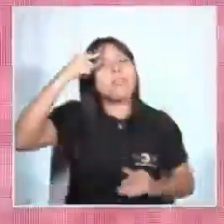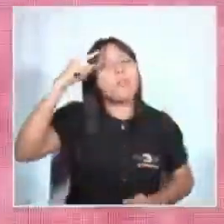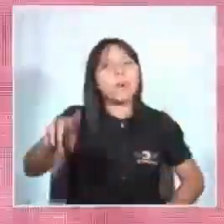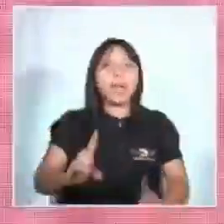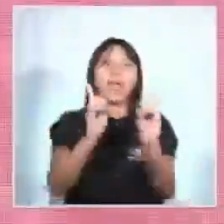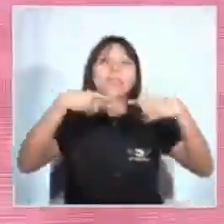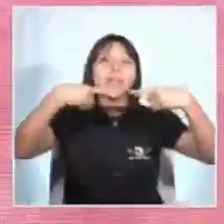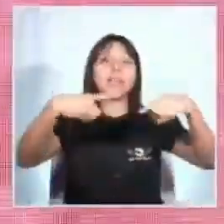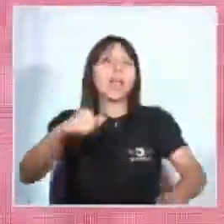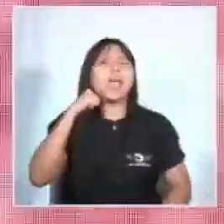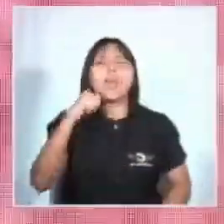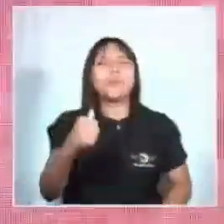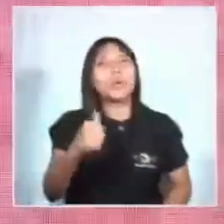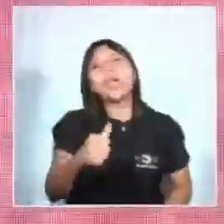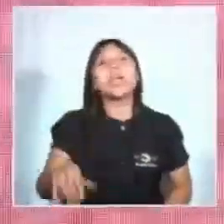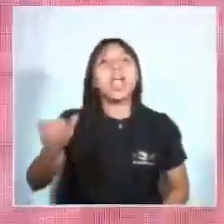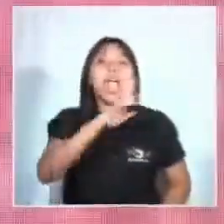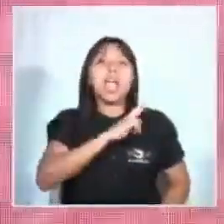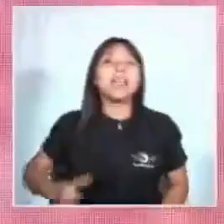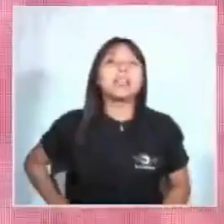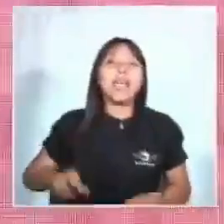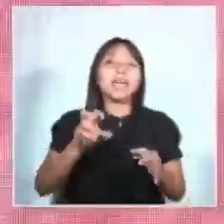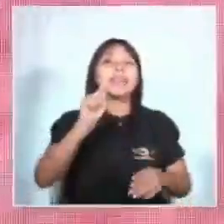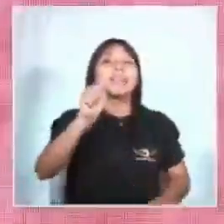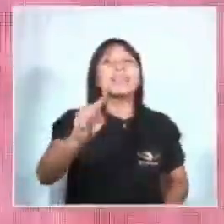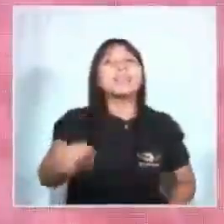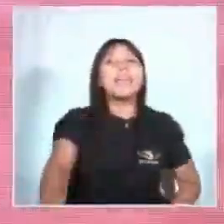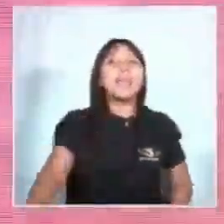declarar: mujer, el rey te mandó a llamar.